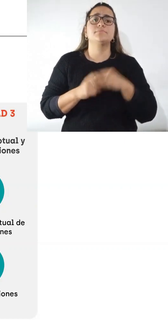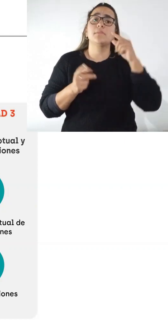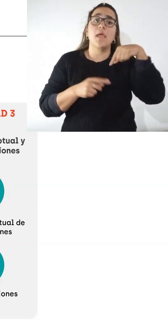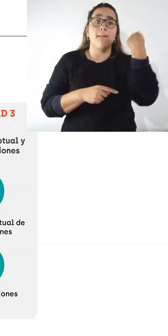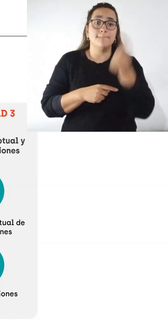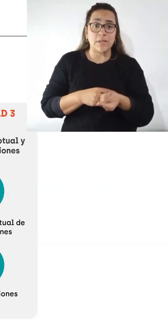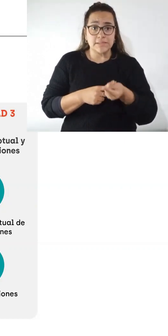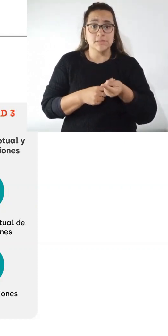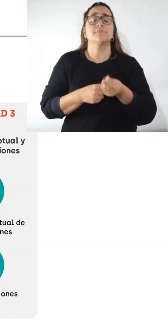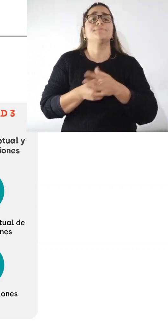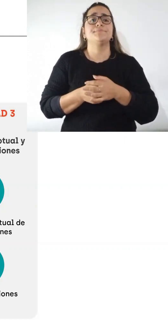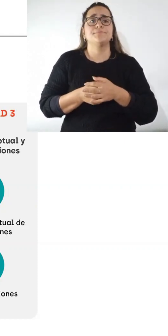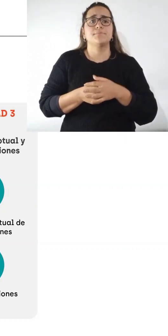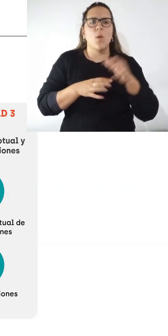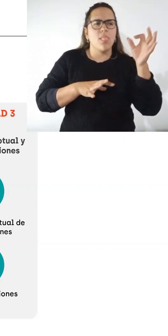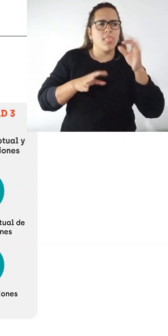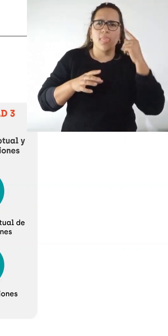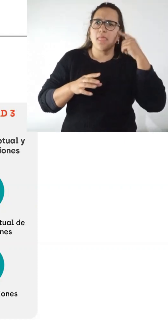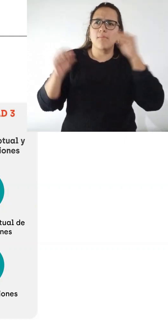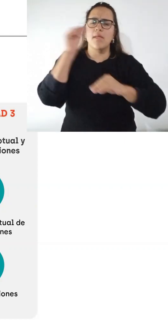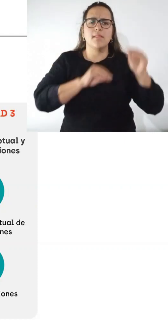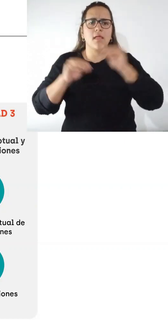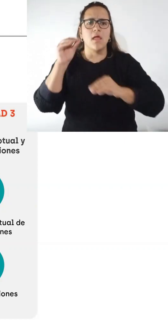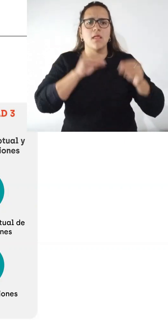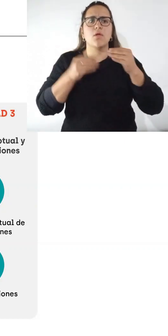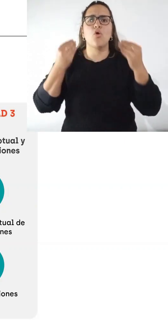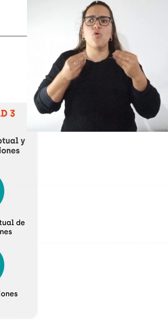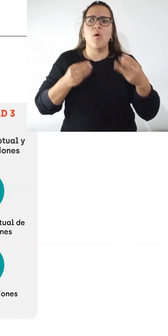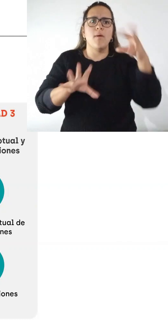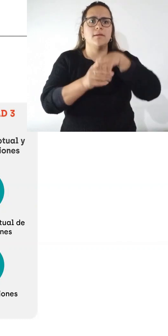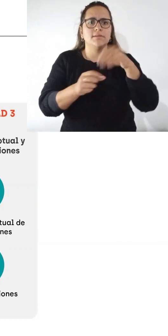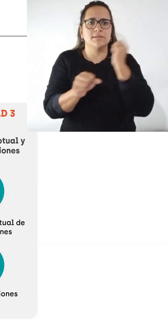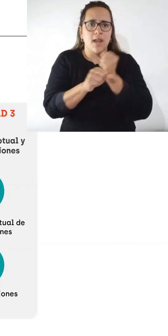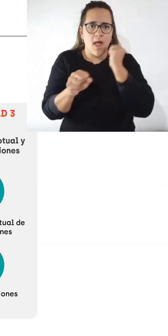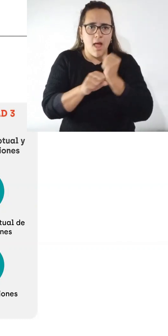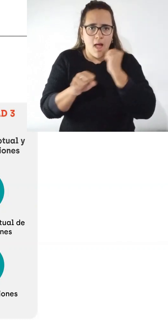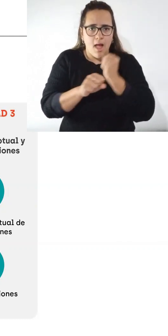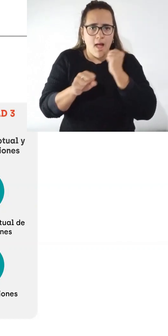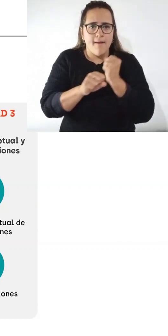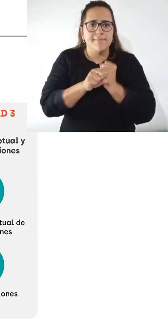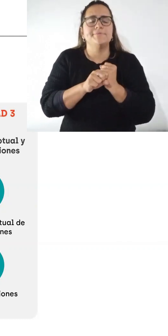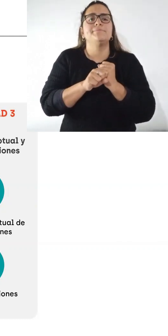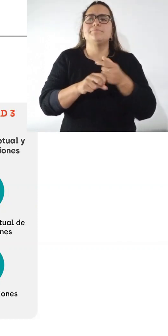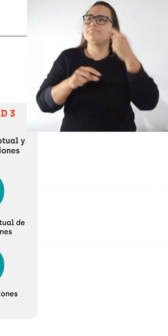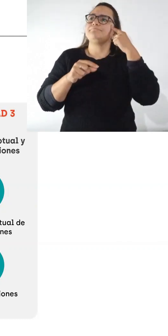mismo. Posteriormente, hicimos un diseño conceptual de intervenciones